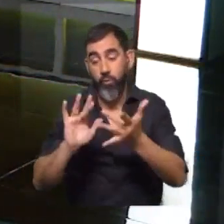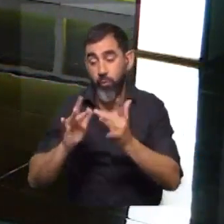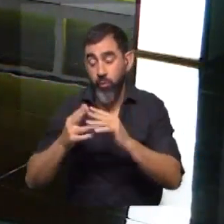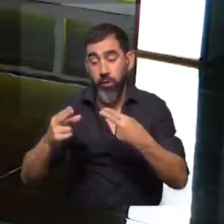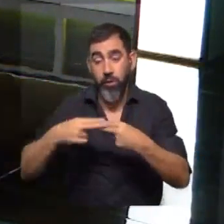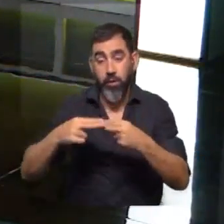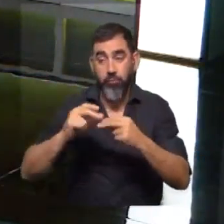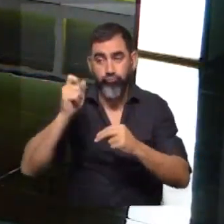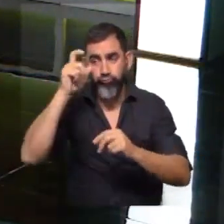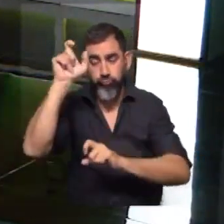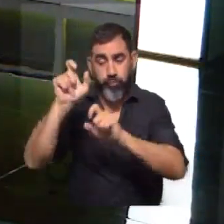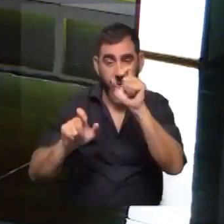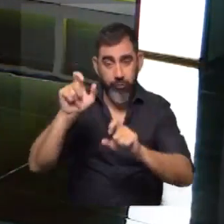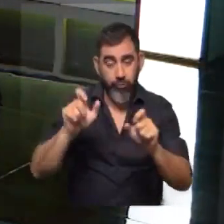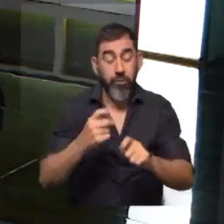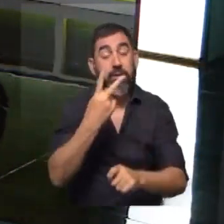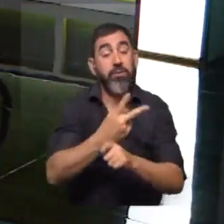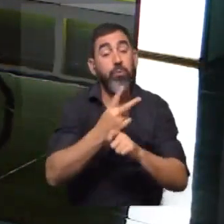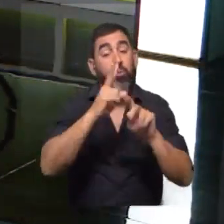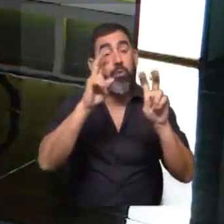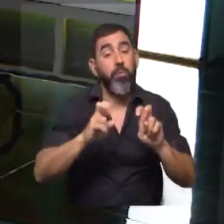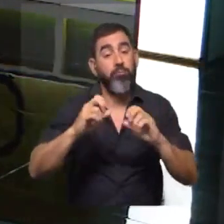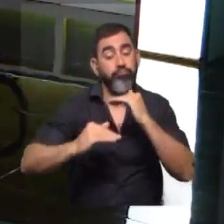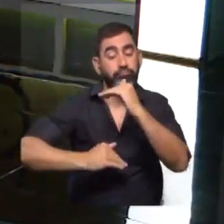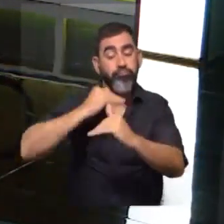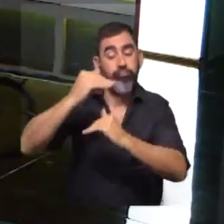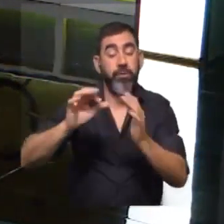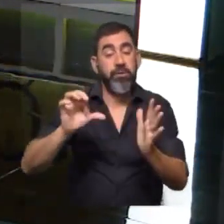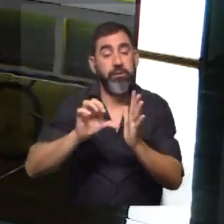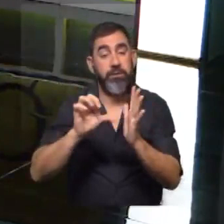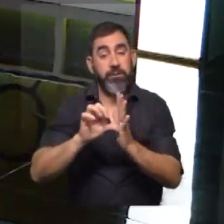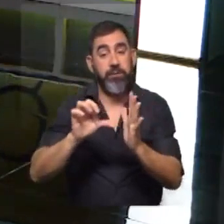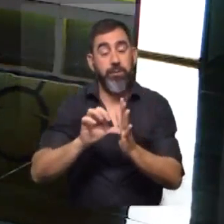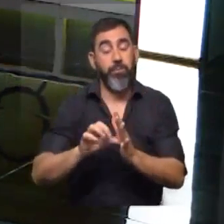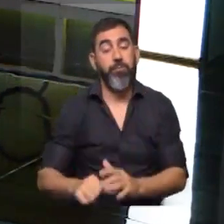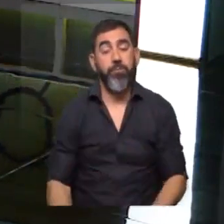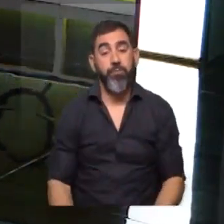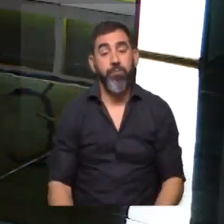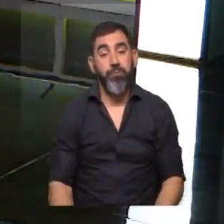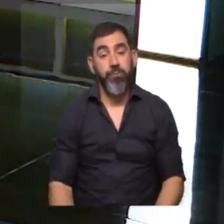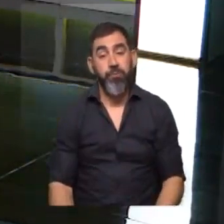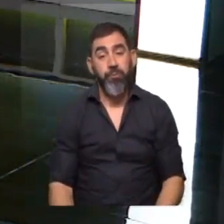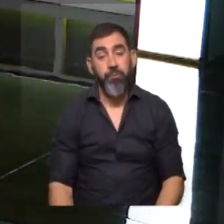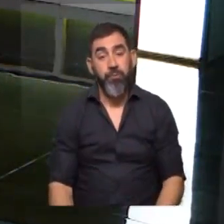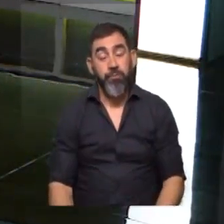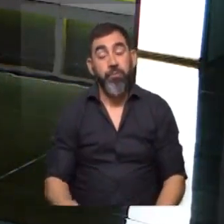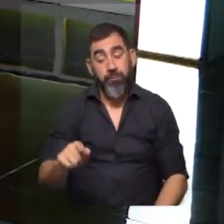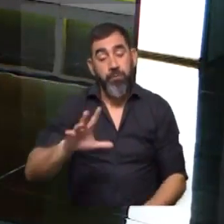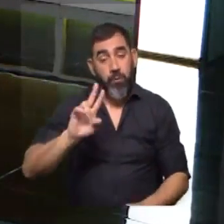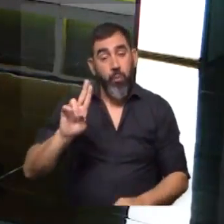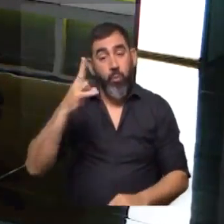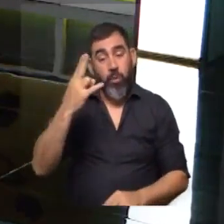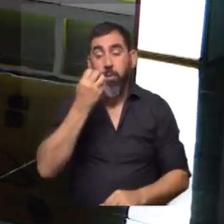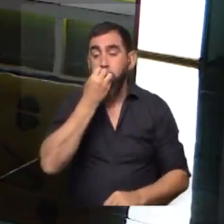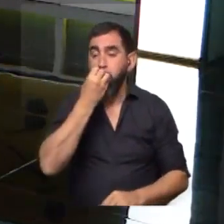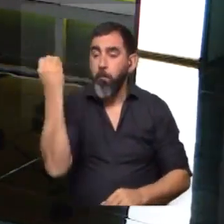desarrollo de talento, etc. El segundo tiene que ver con la madurez de estos ecosistemas y ahí es uno de los espacios donde Uruguay tiene un